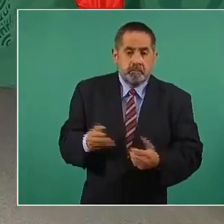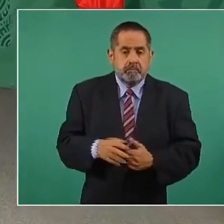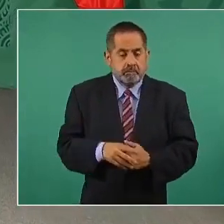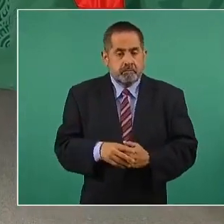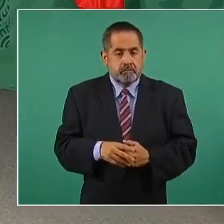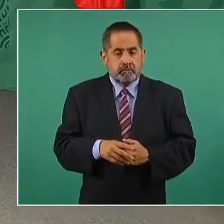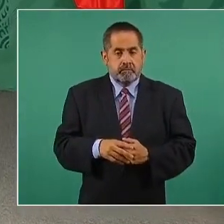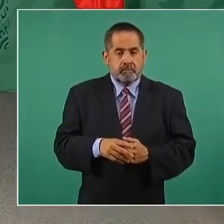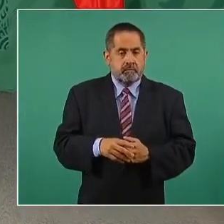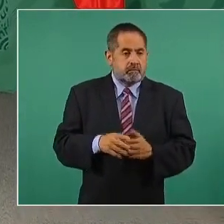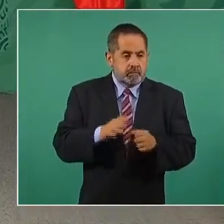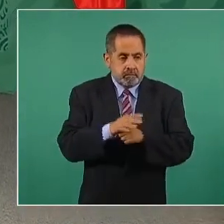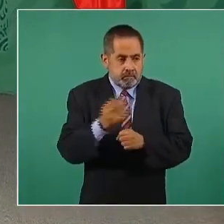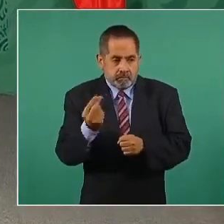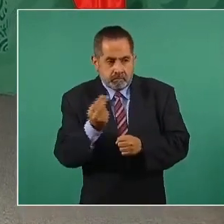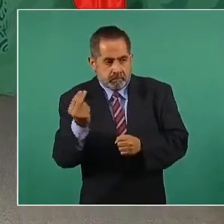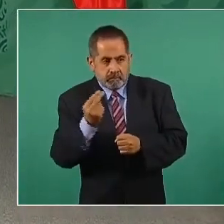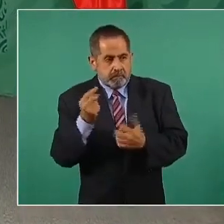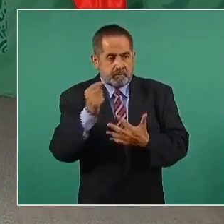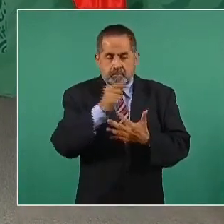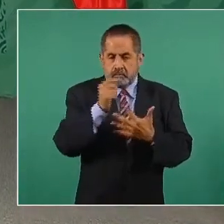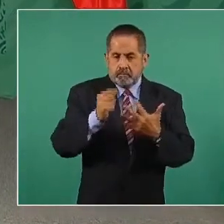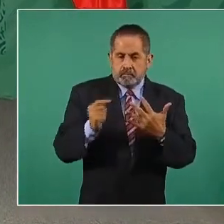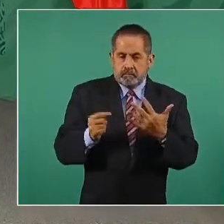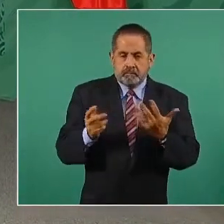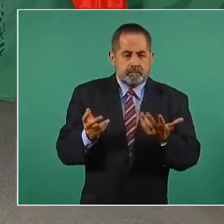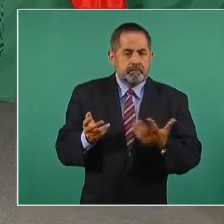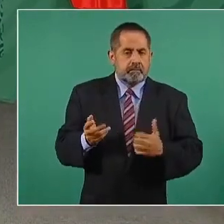lo que se requiere,